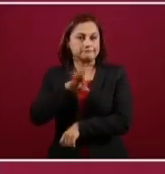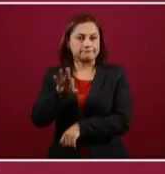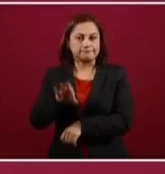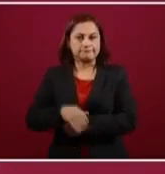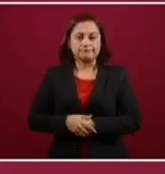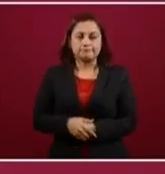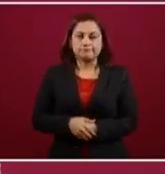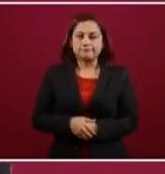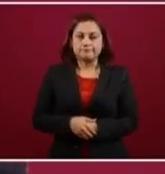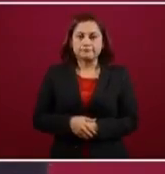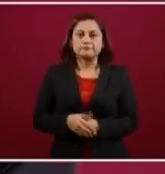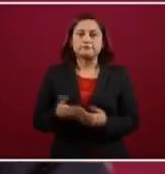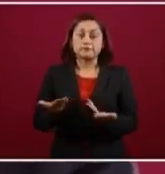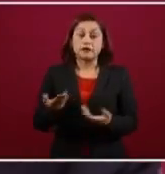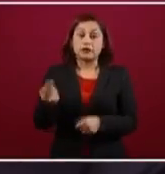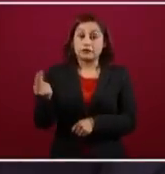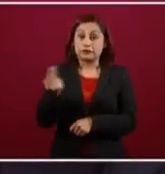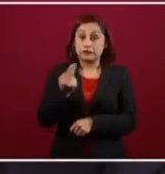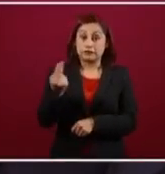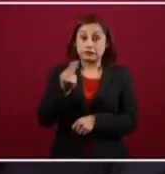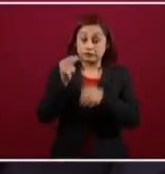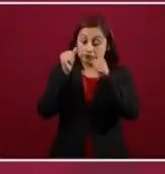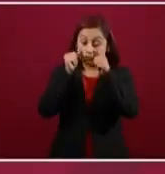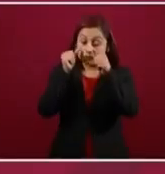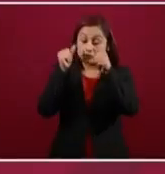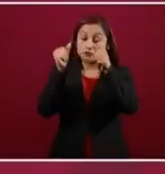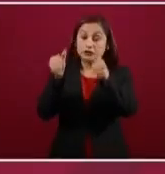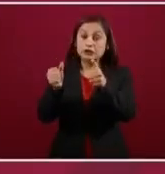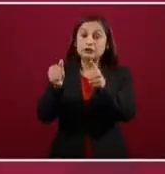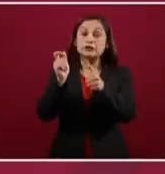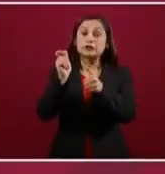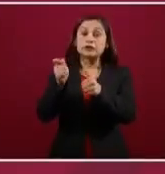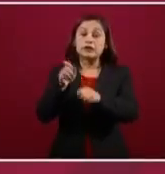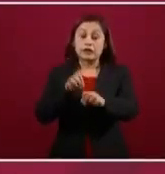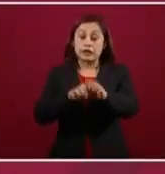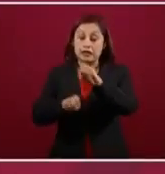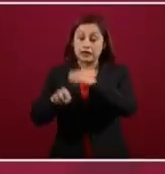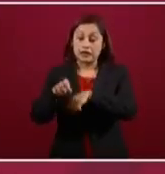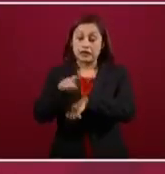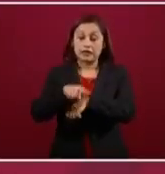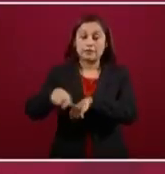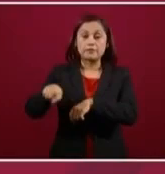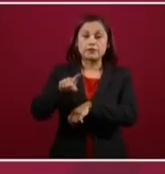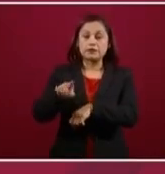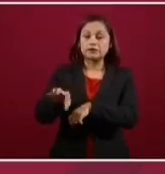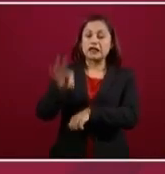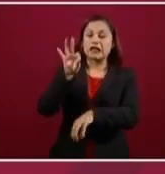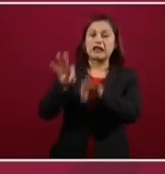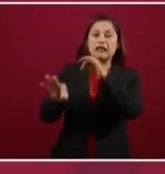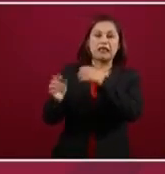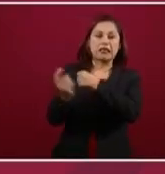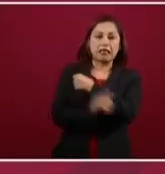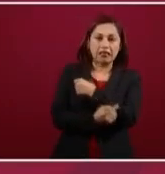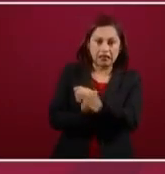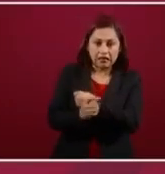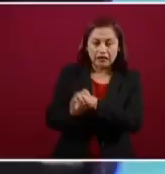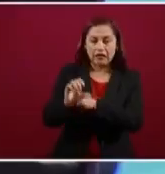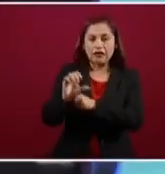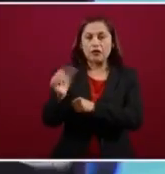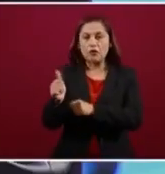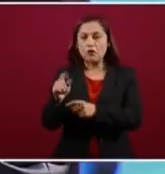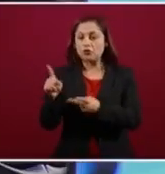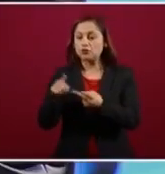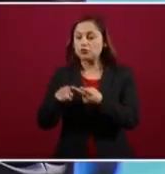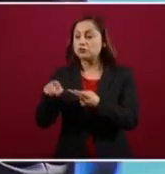o buscar los equilibrios entre la automatización, la robótica y la ocupación de mano de